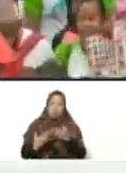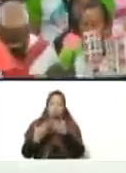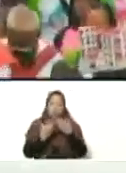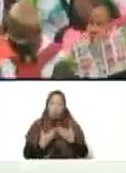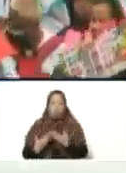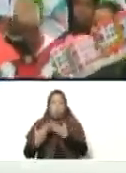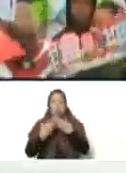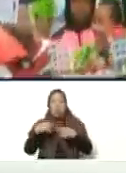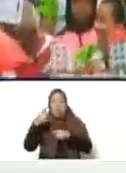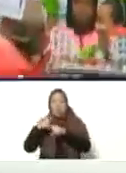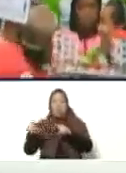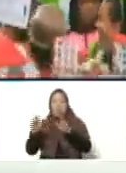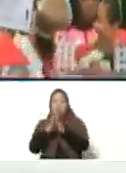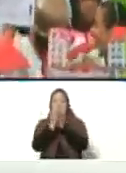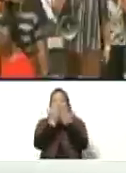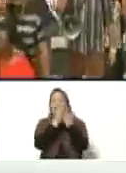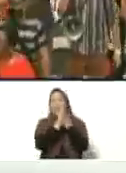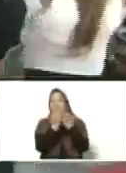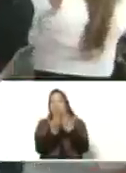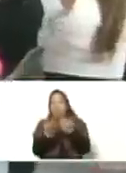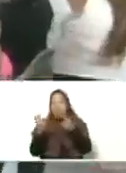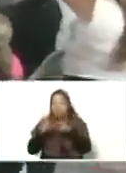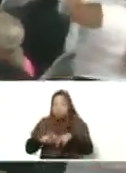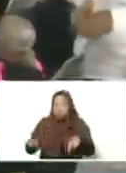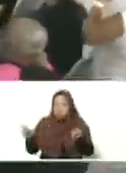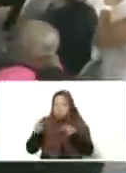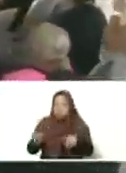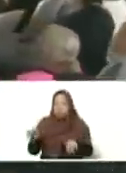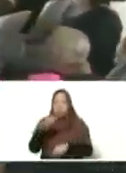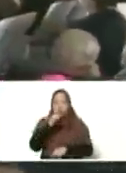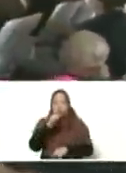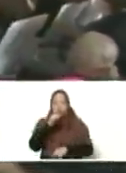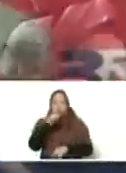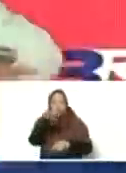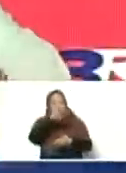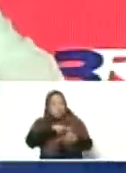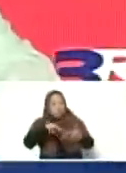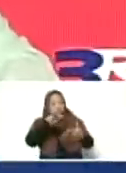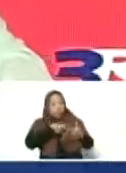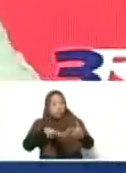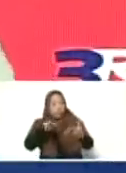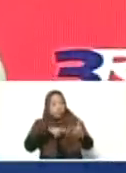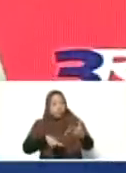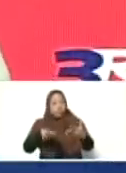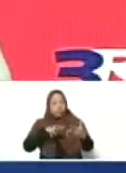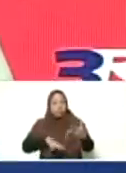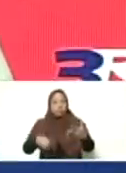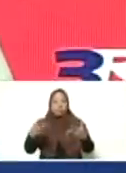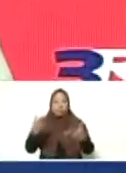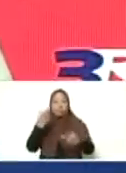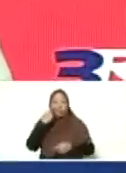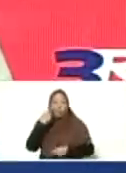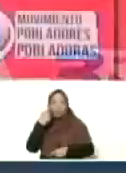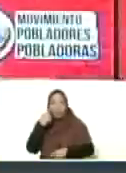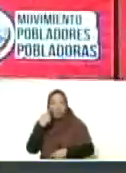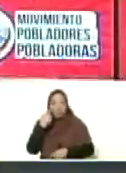materiales que me enviaron estuve leyendo un conjunto de alertas